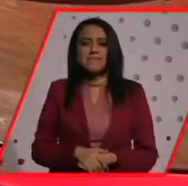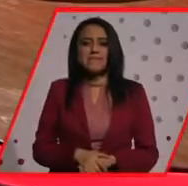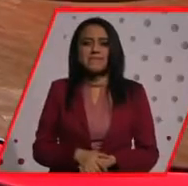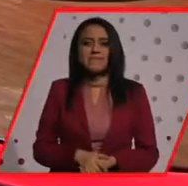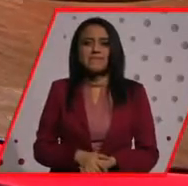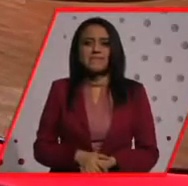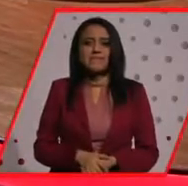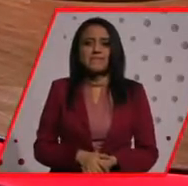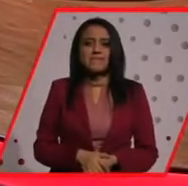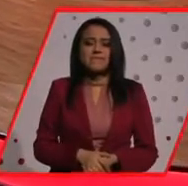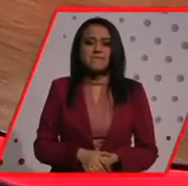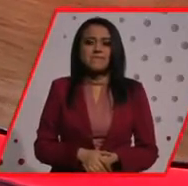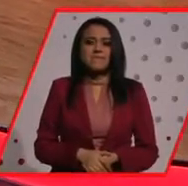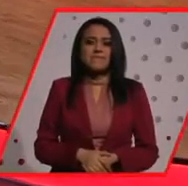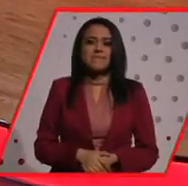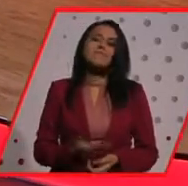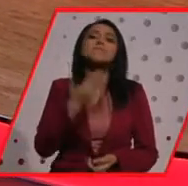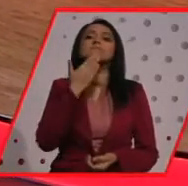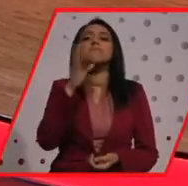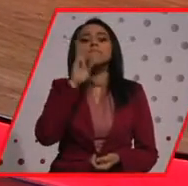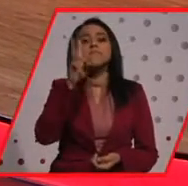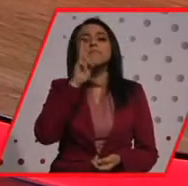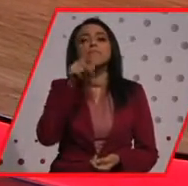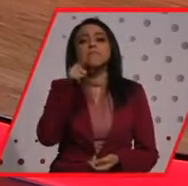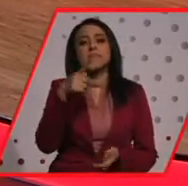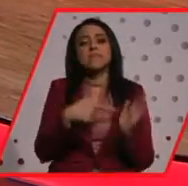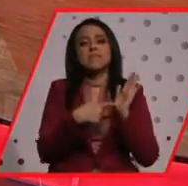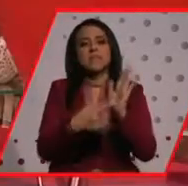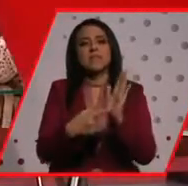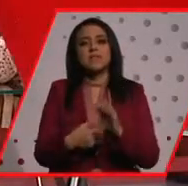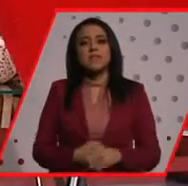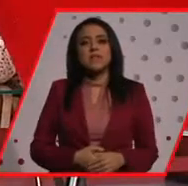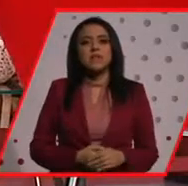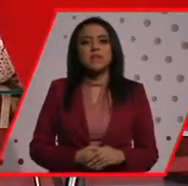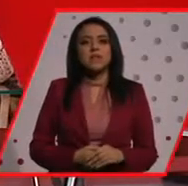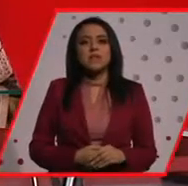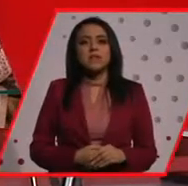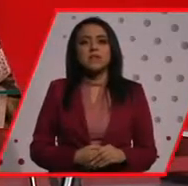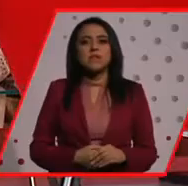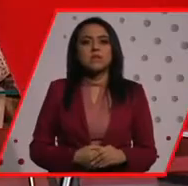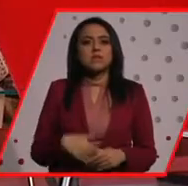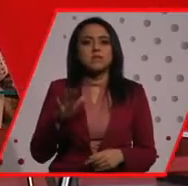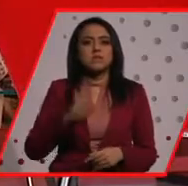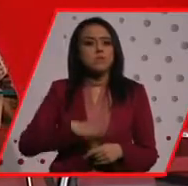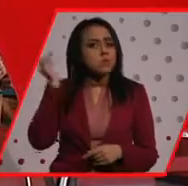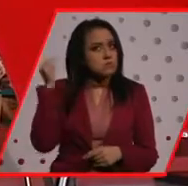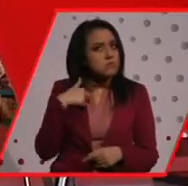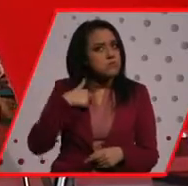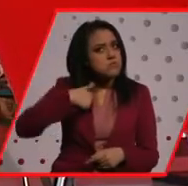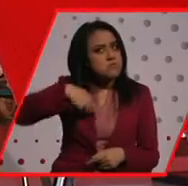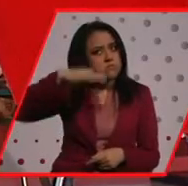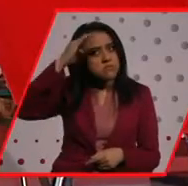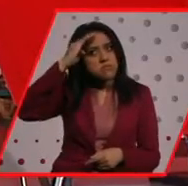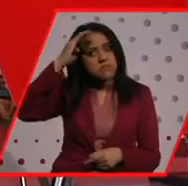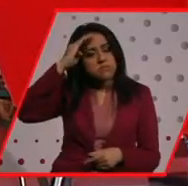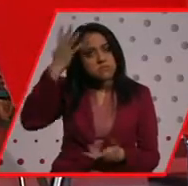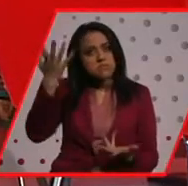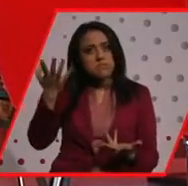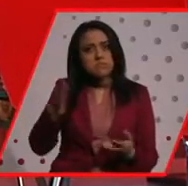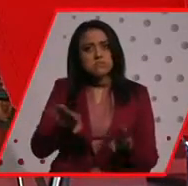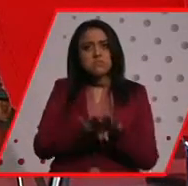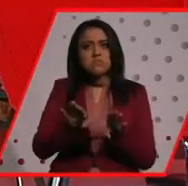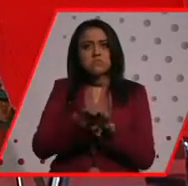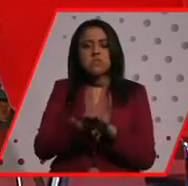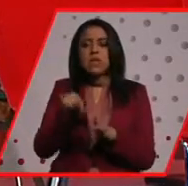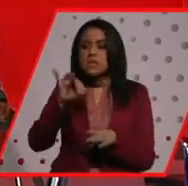Muy bien. Pues así la situación. Vemos, y a mí el dato que más me consterna, digo, de San Valentín se puede llegar